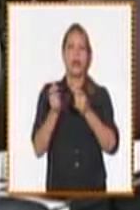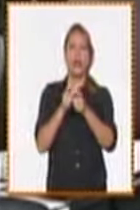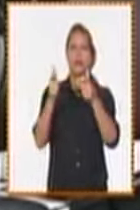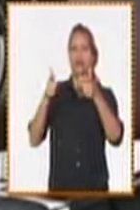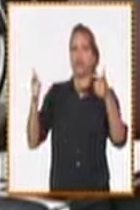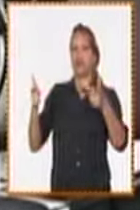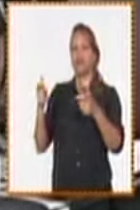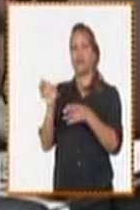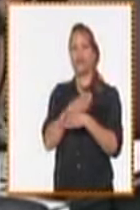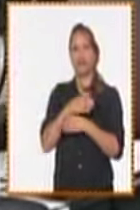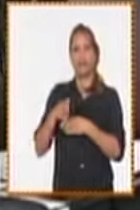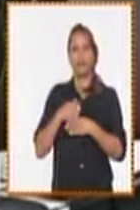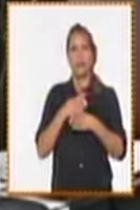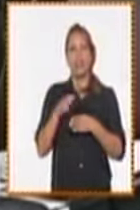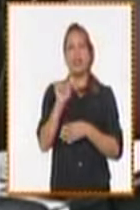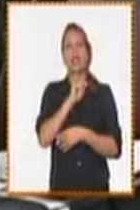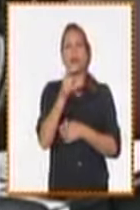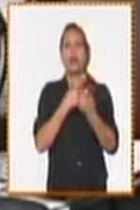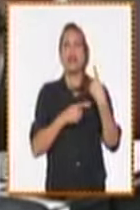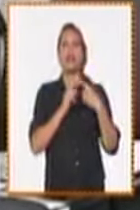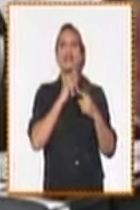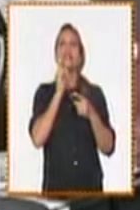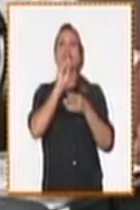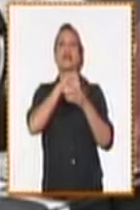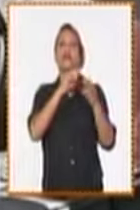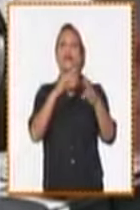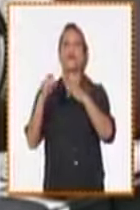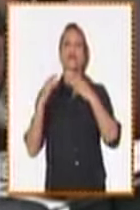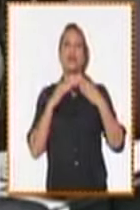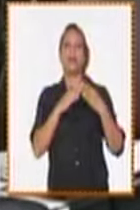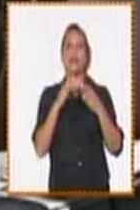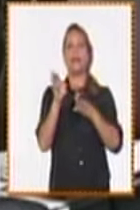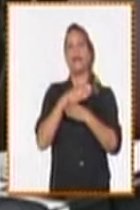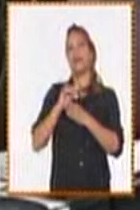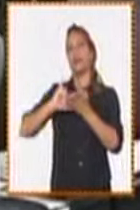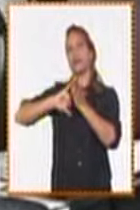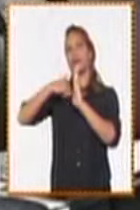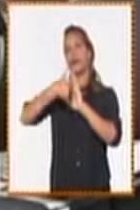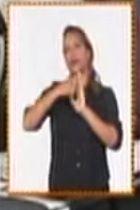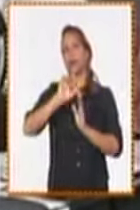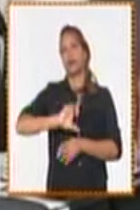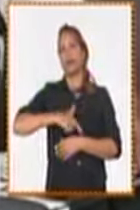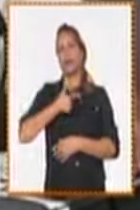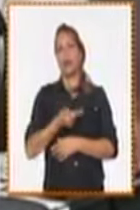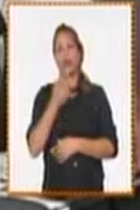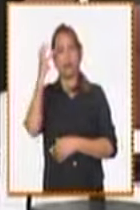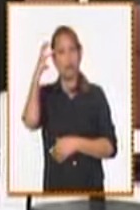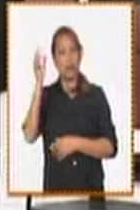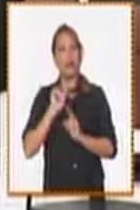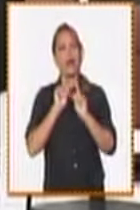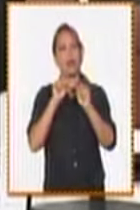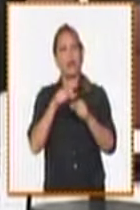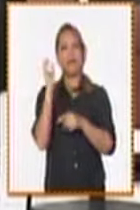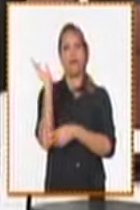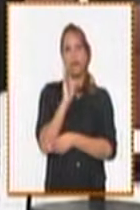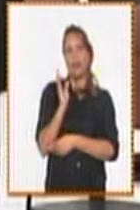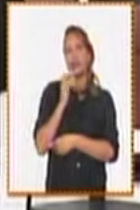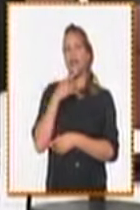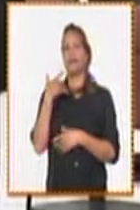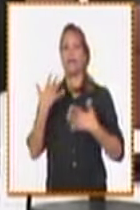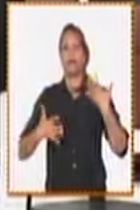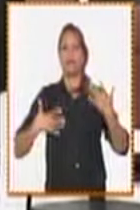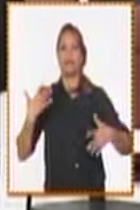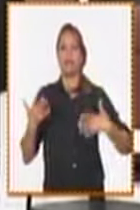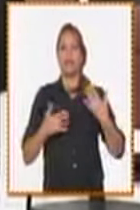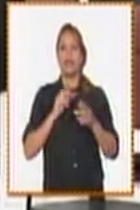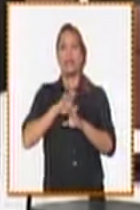y estará también en muchas comunidades de Bayamo, con varios proyectos culturales que tenemos desde el gobierno, que estarán festejando en esas comunidades.